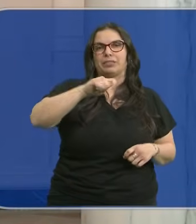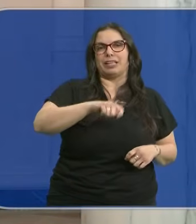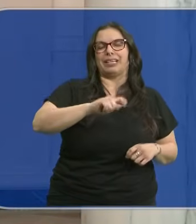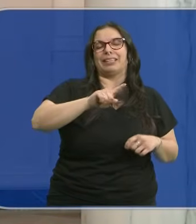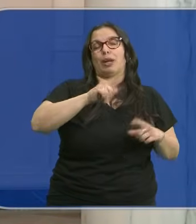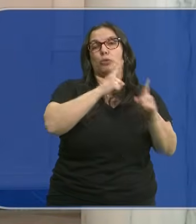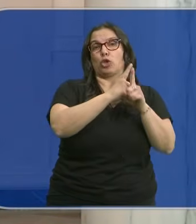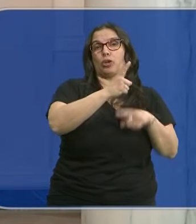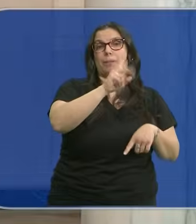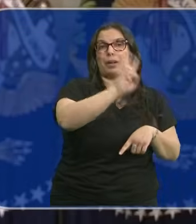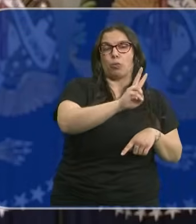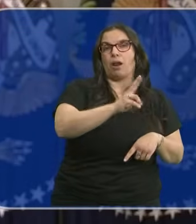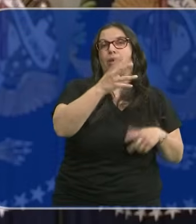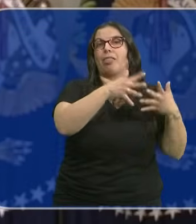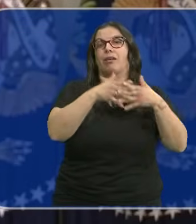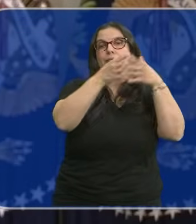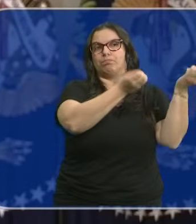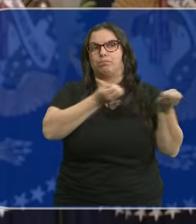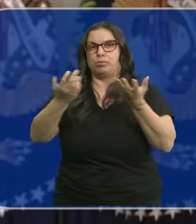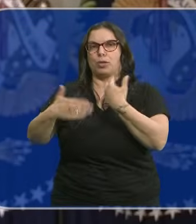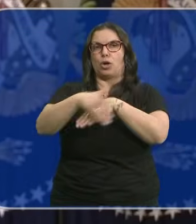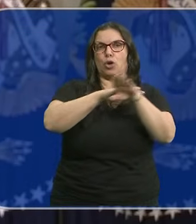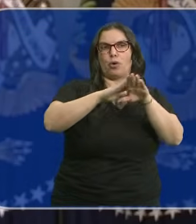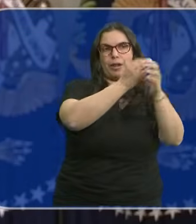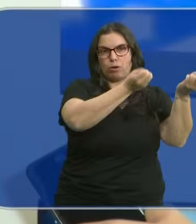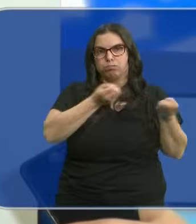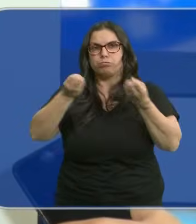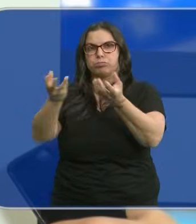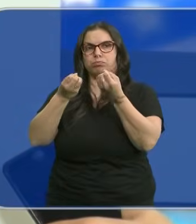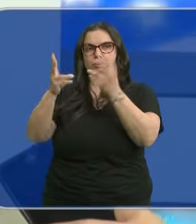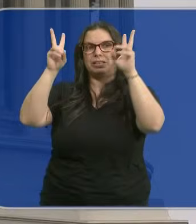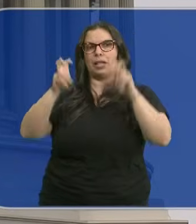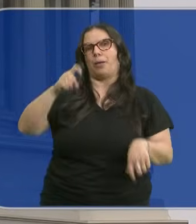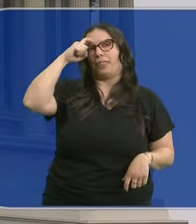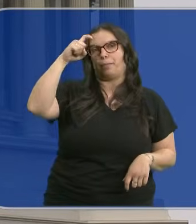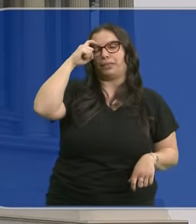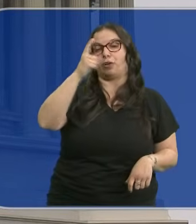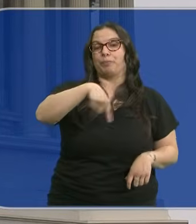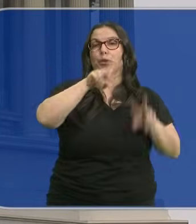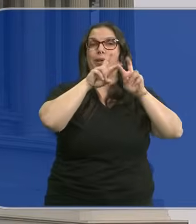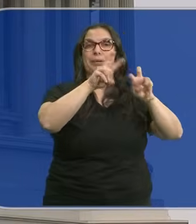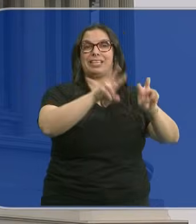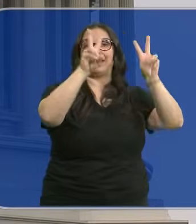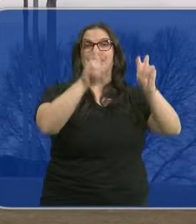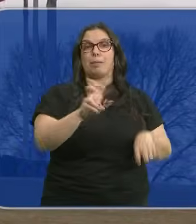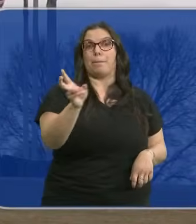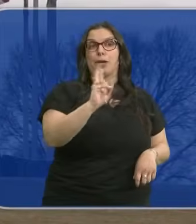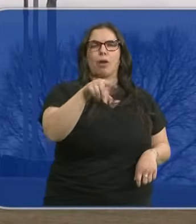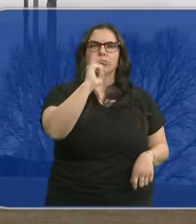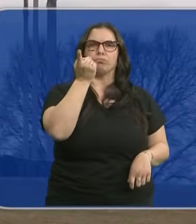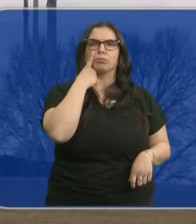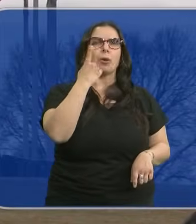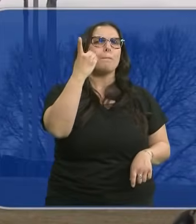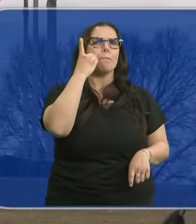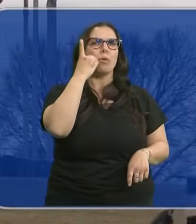La administración Trump ha aportado información más que relevante para el caso Zapatero. Investigando sobre el expolio de Venezuela, dieron con el móvil